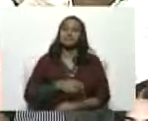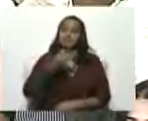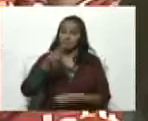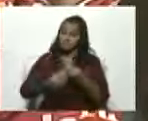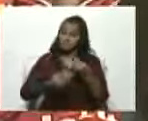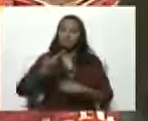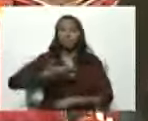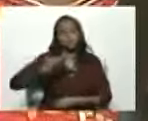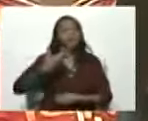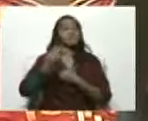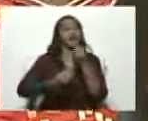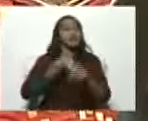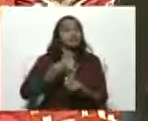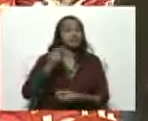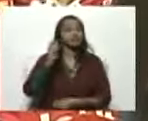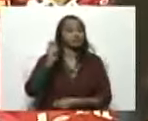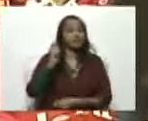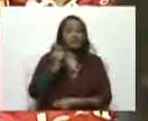fundamental.